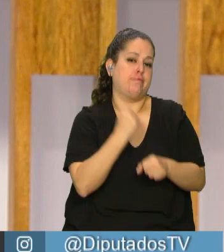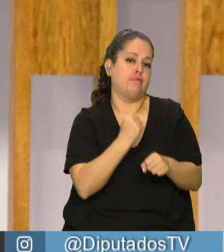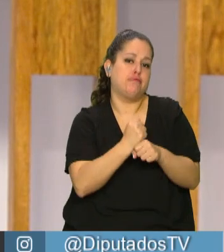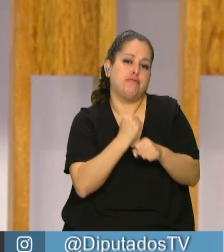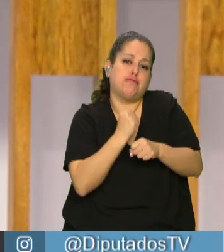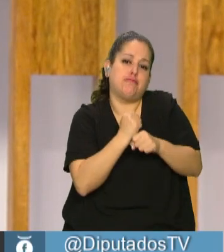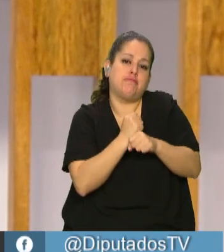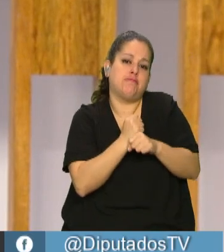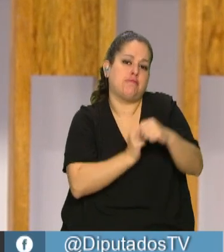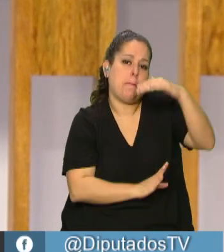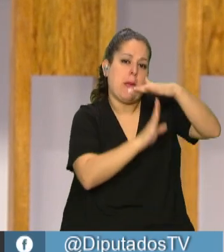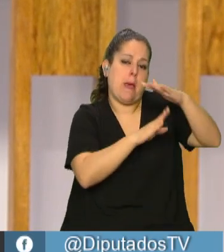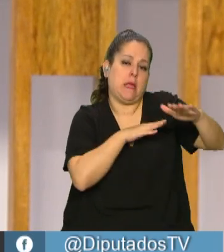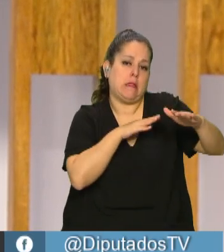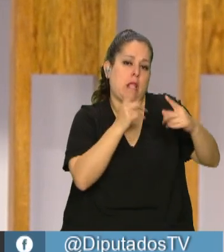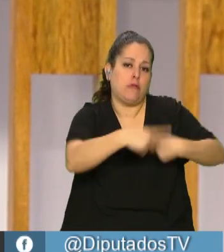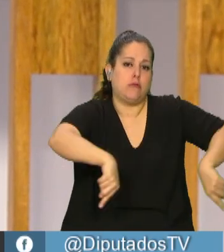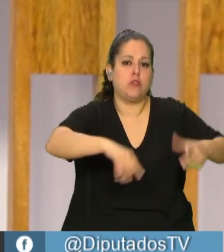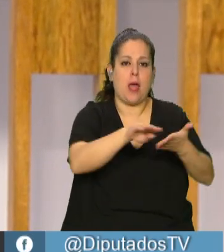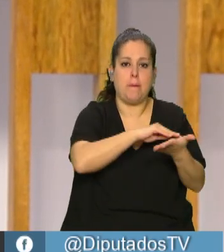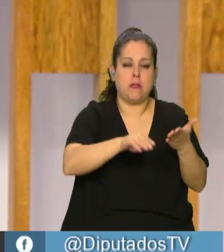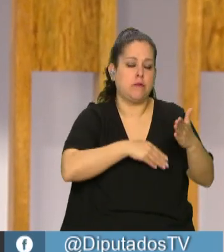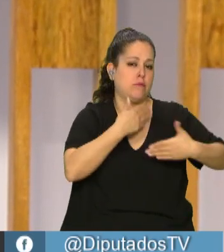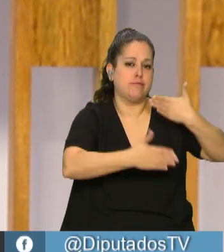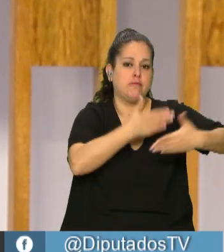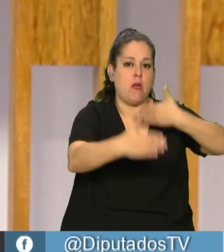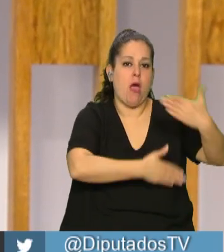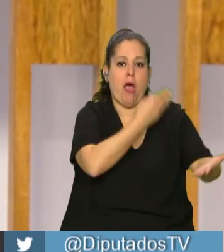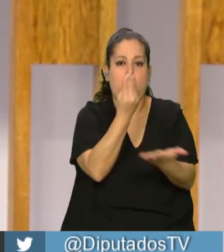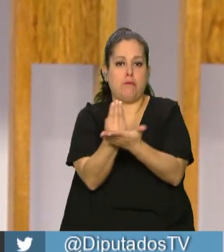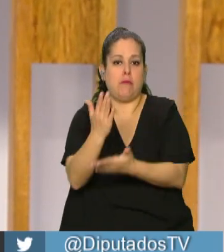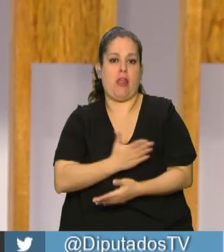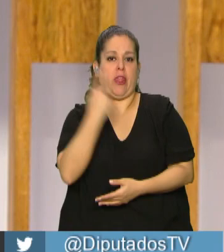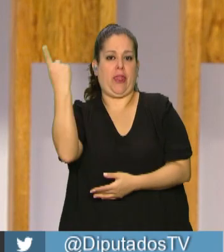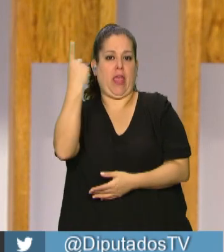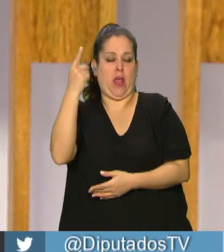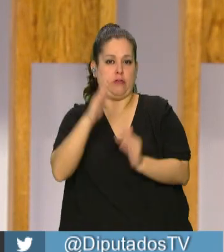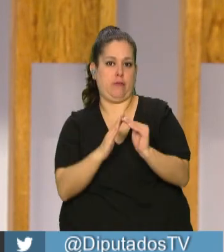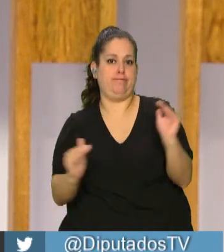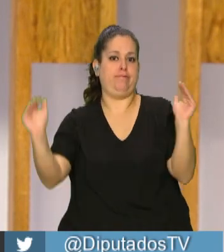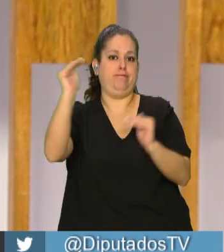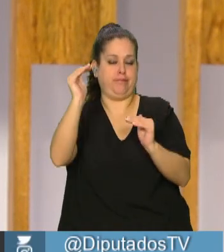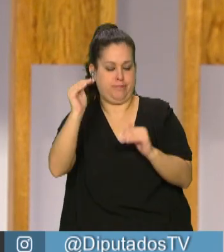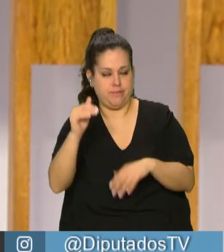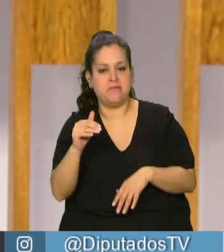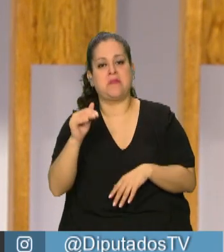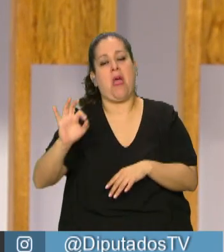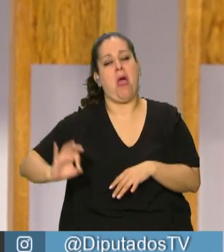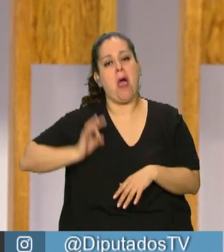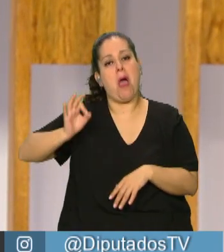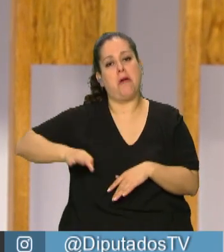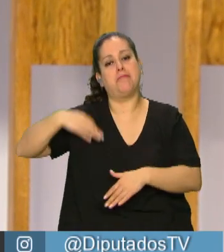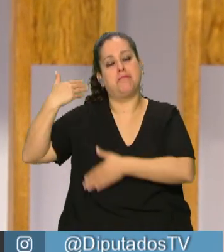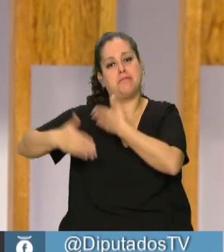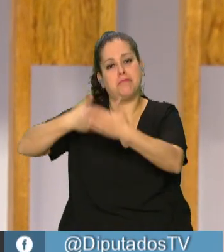carrera parlamentaria administrativa hasta llegar al cargo de directora. Bueno, después de unos años, durante